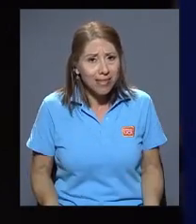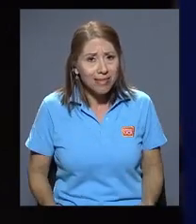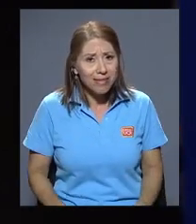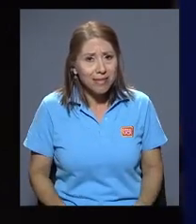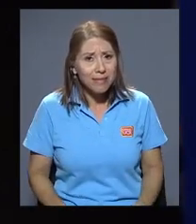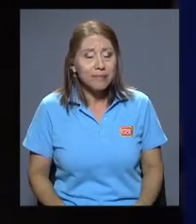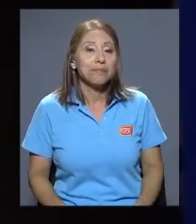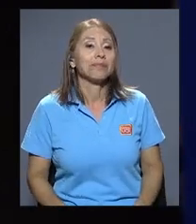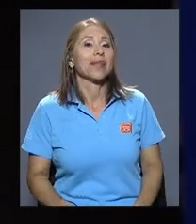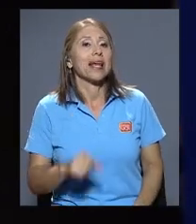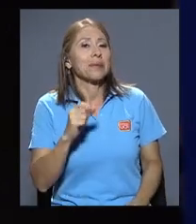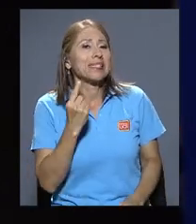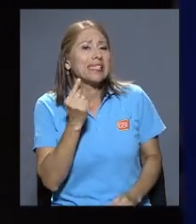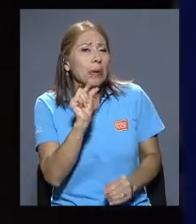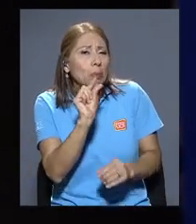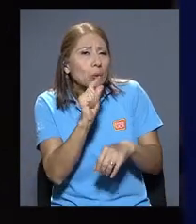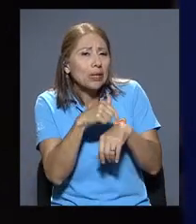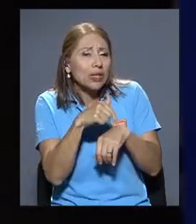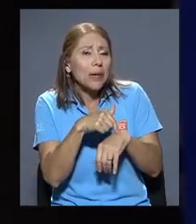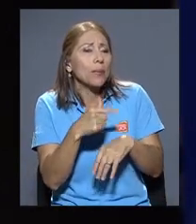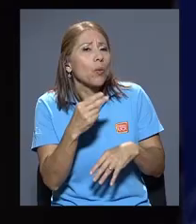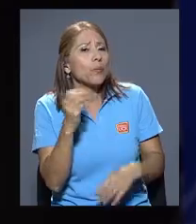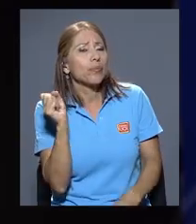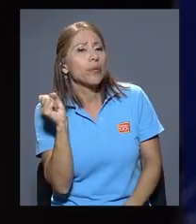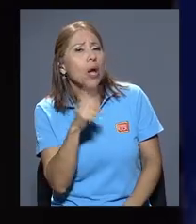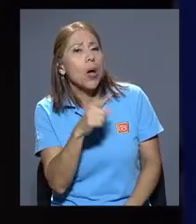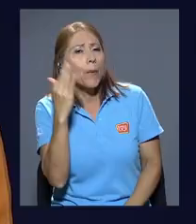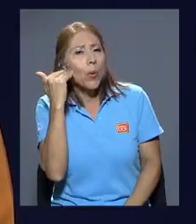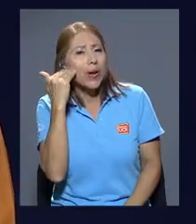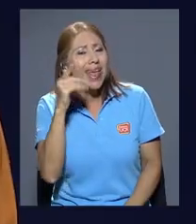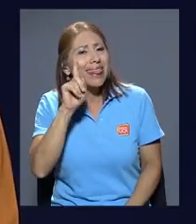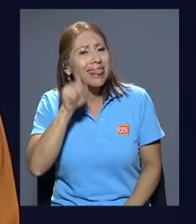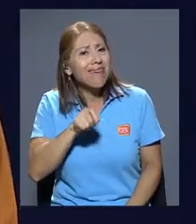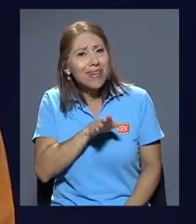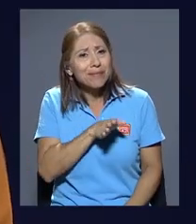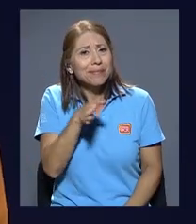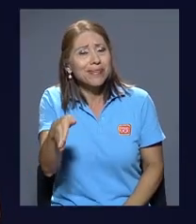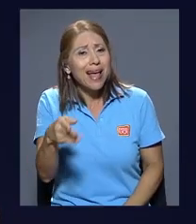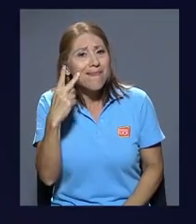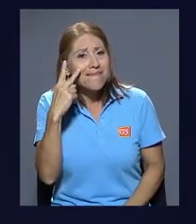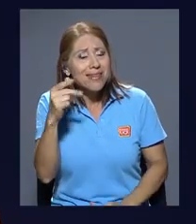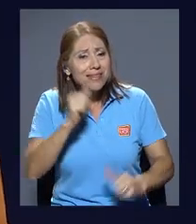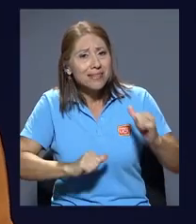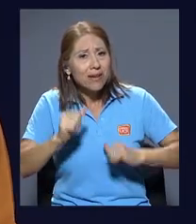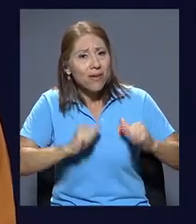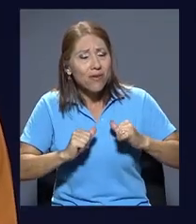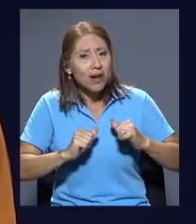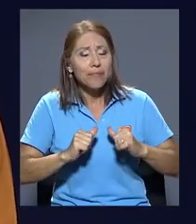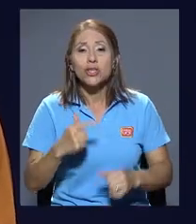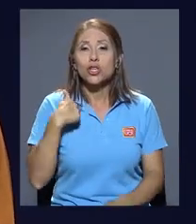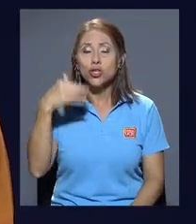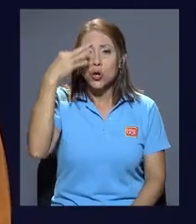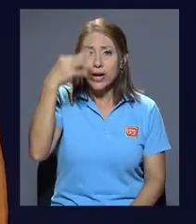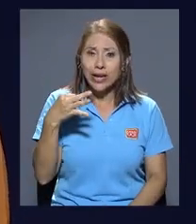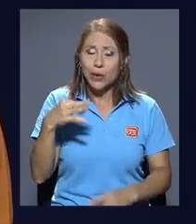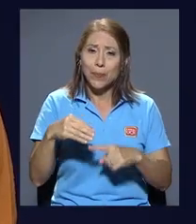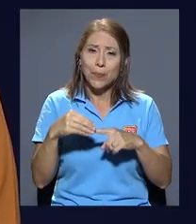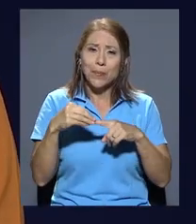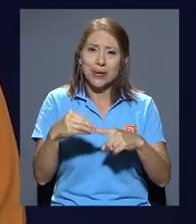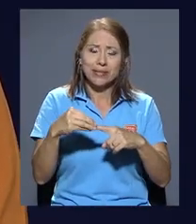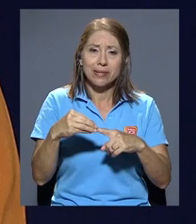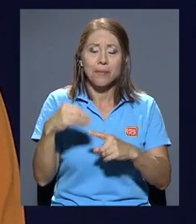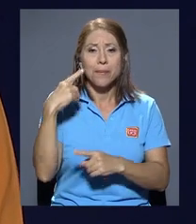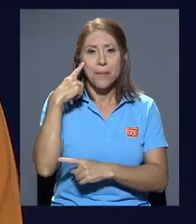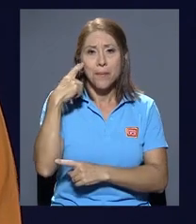segundos. Natalia, ¿por qué hay que ver esta obra? Yo creo que principalmente porque no podemos